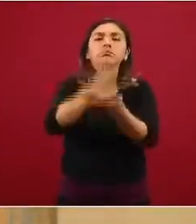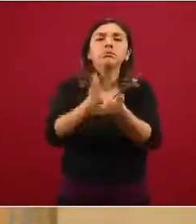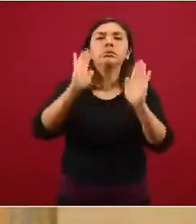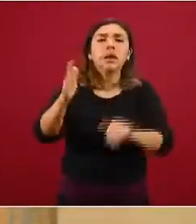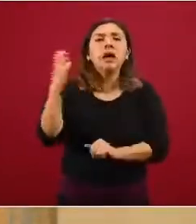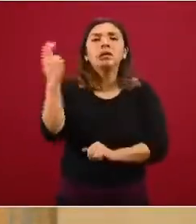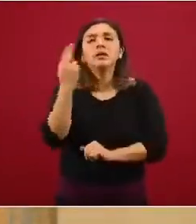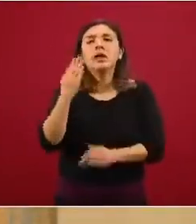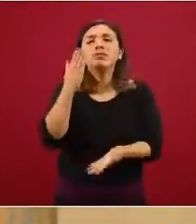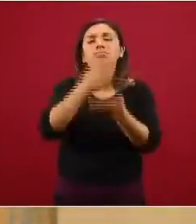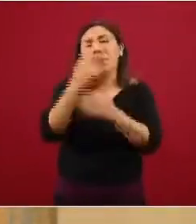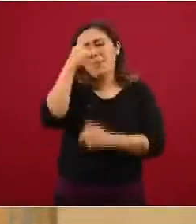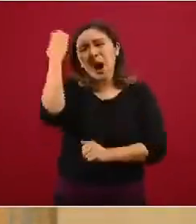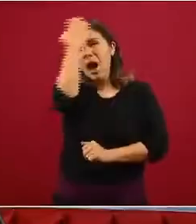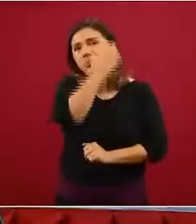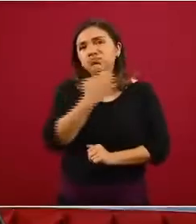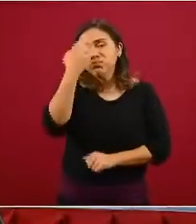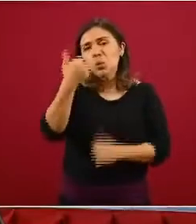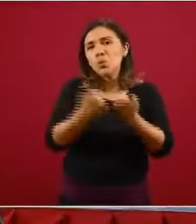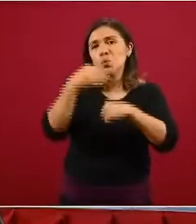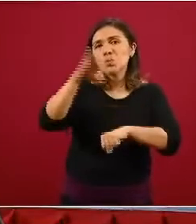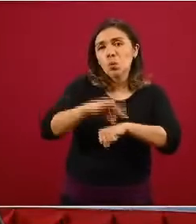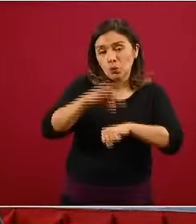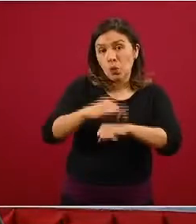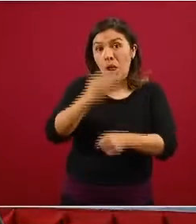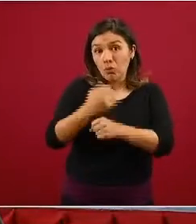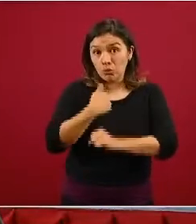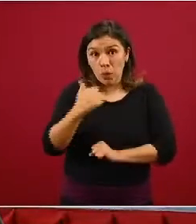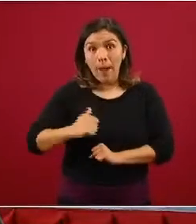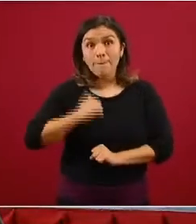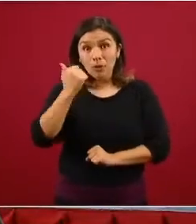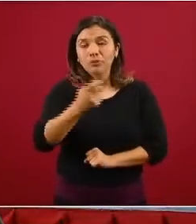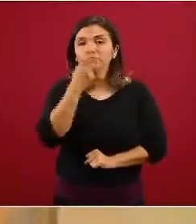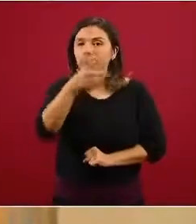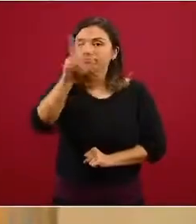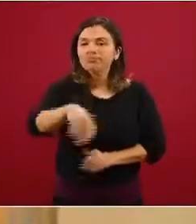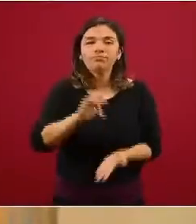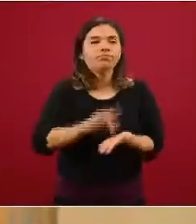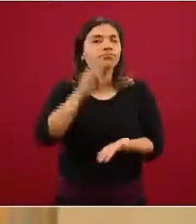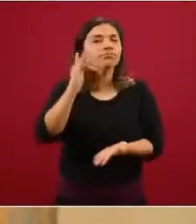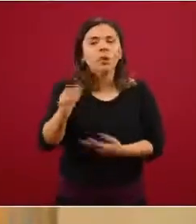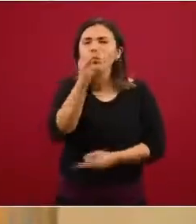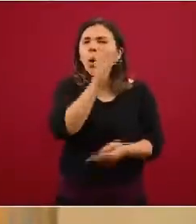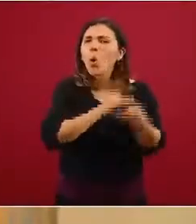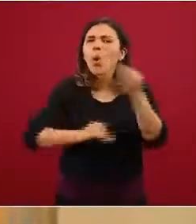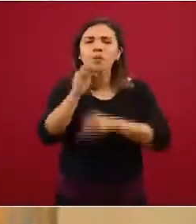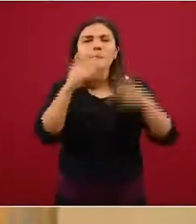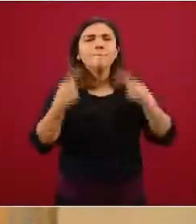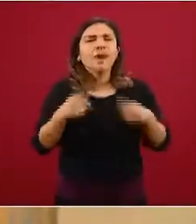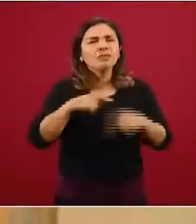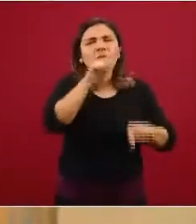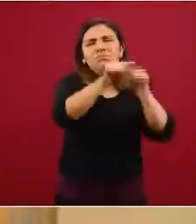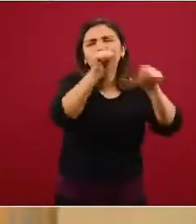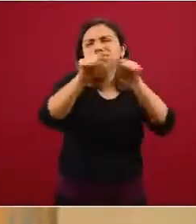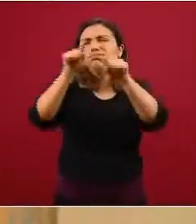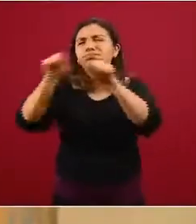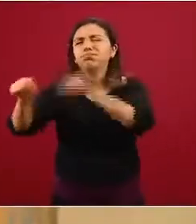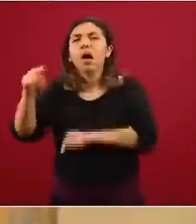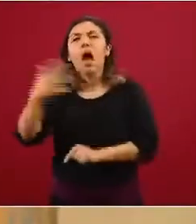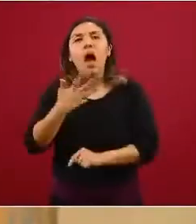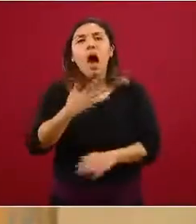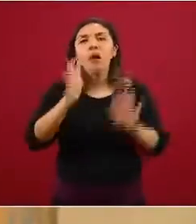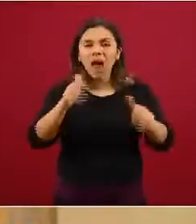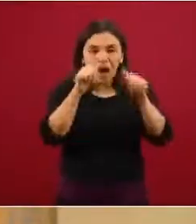solicitado atención a su salud. Queremos aprovechar este momento para agradecer a todas las personas que